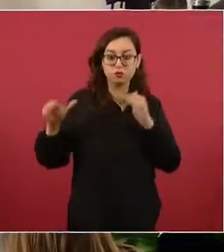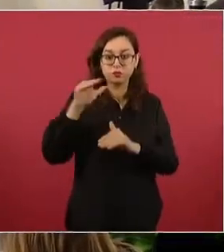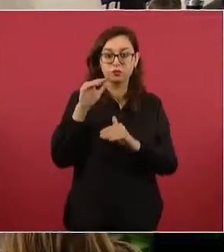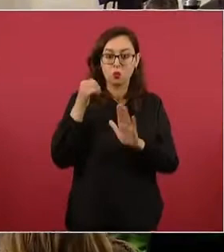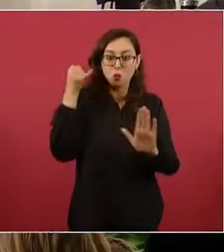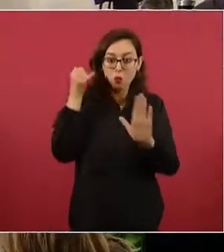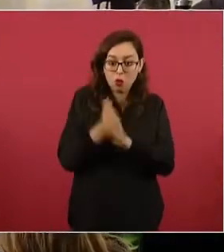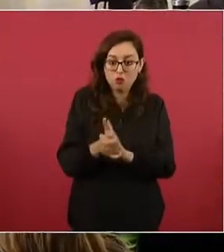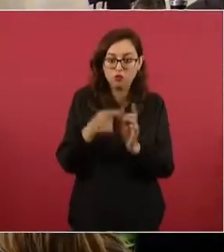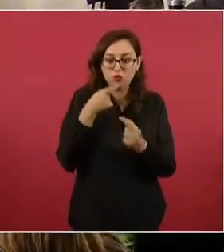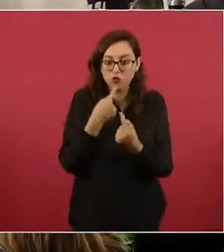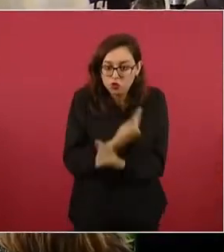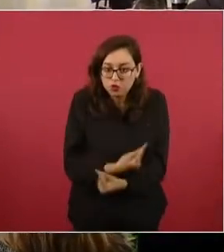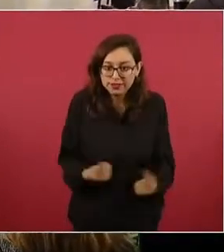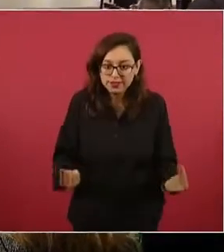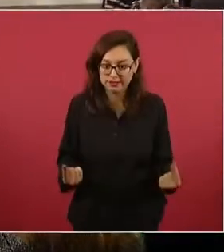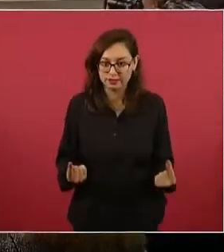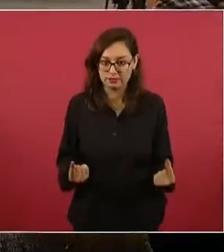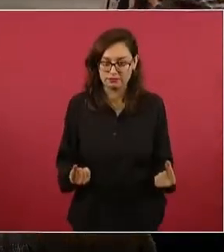para la atención de los niños.